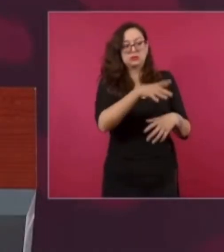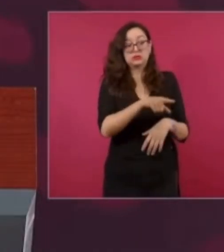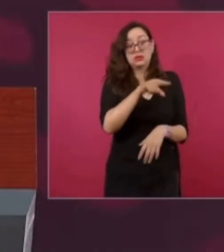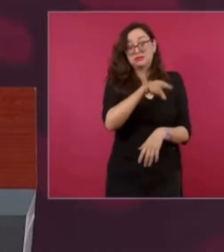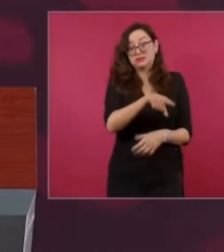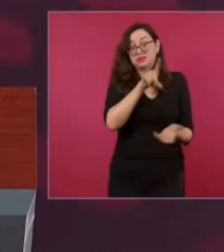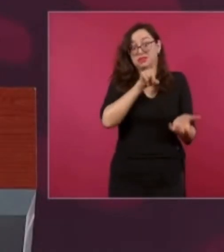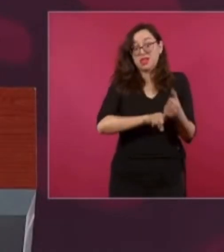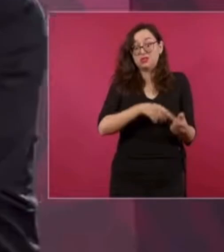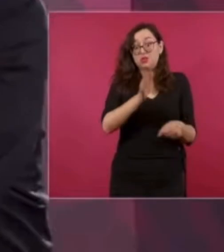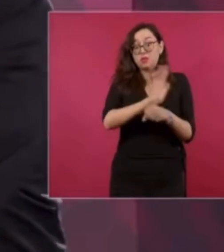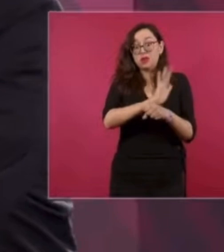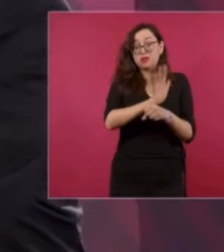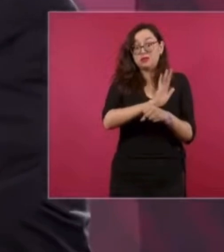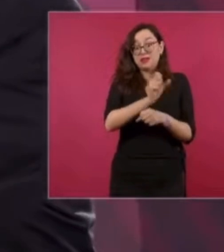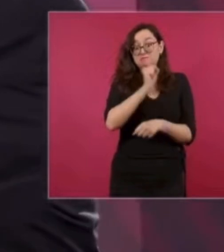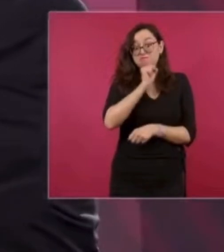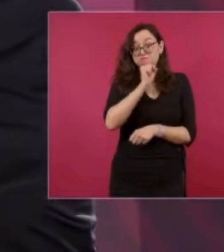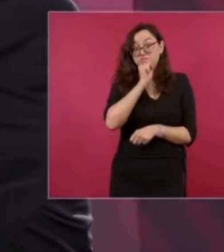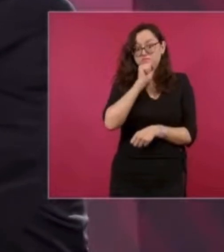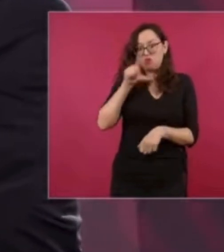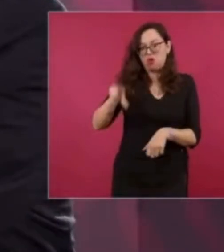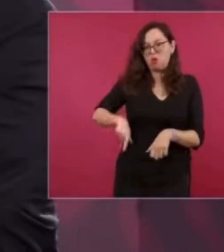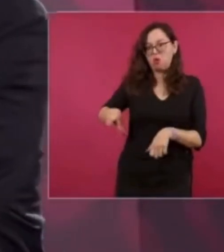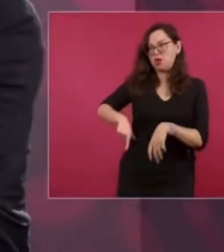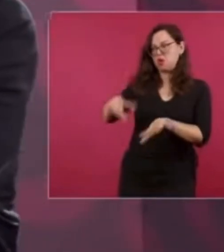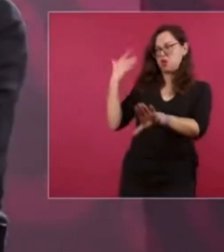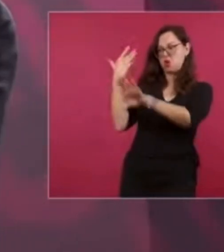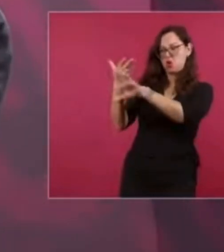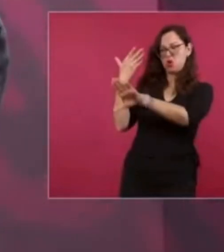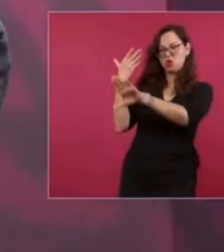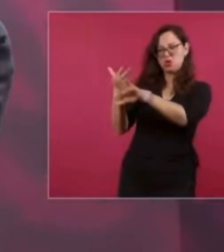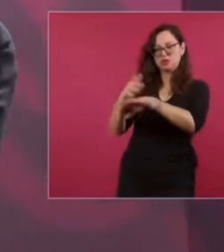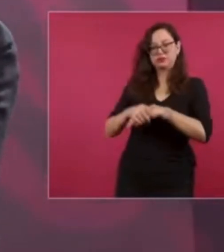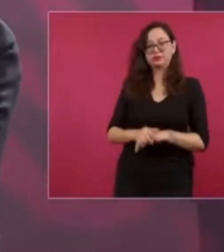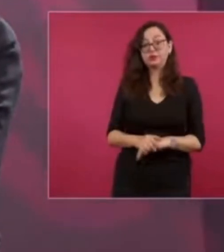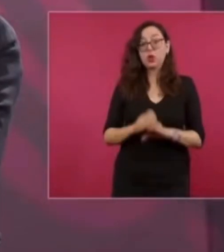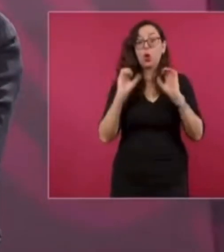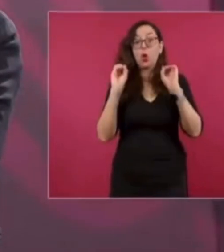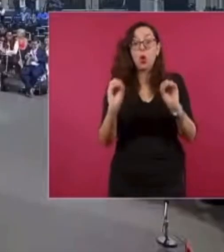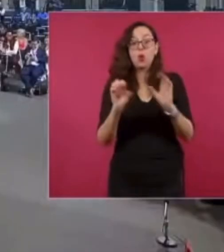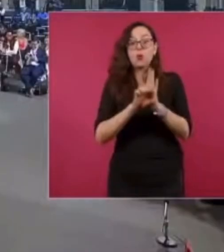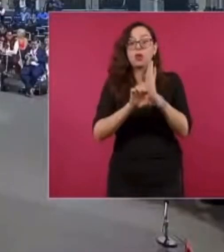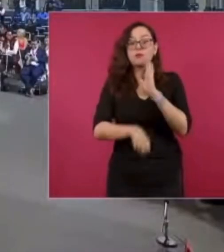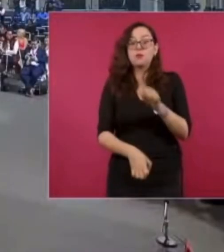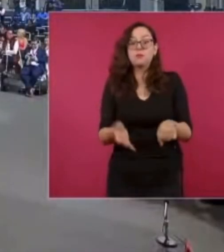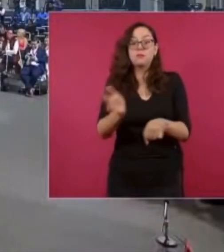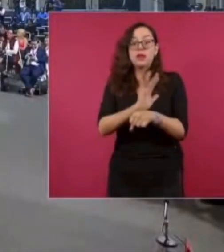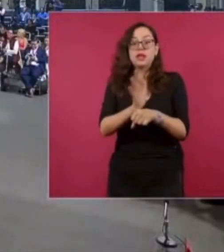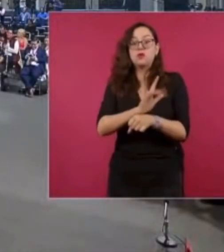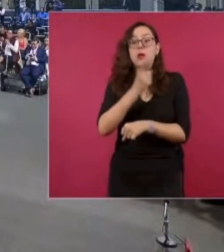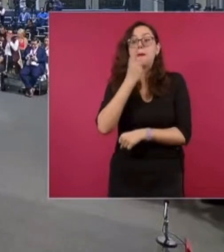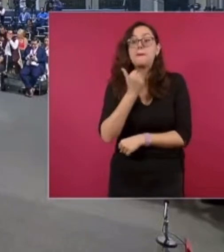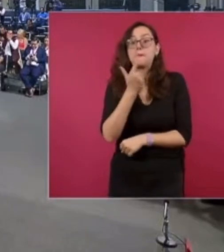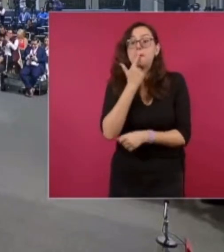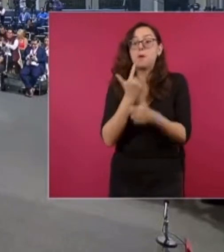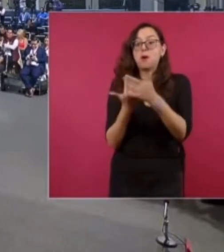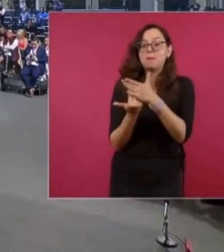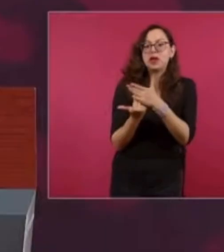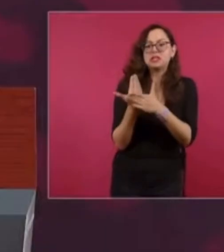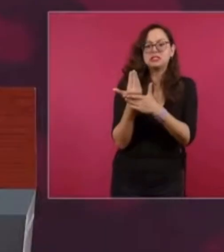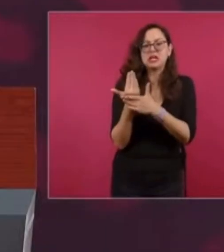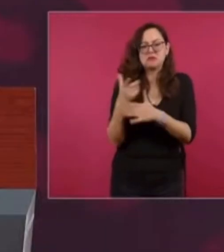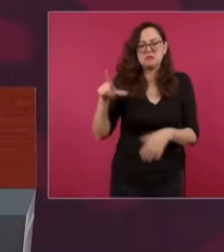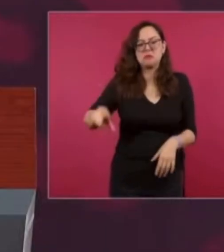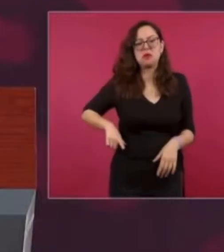al Estado, como ellos estaban acostumbrados. Esos disque intelectuales que se creen que están por encima de